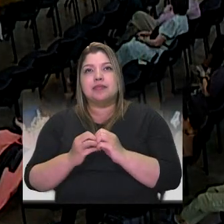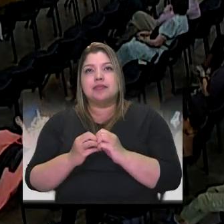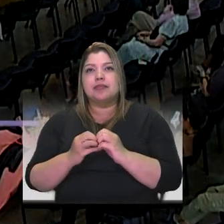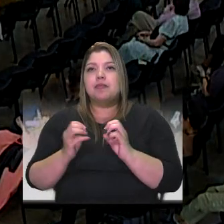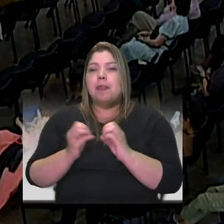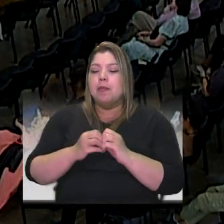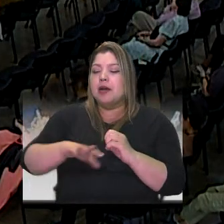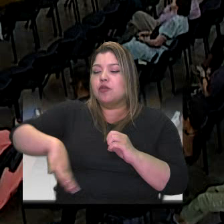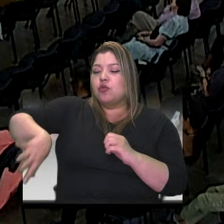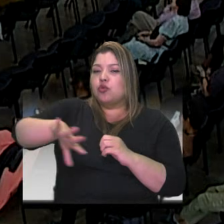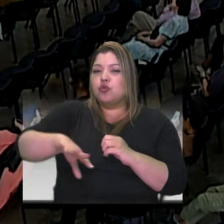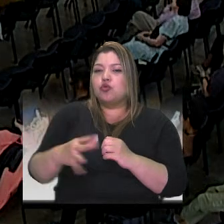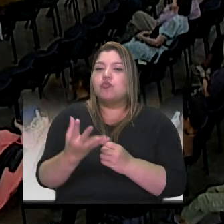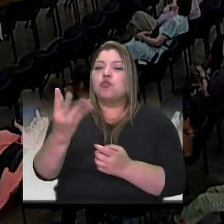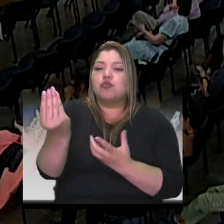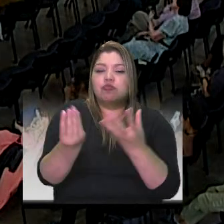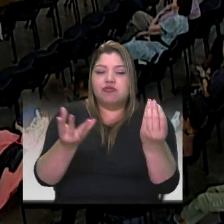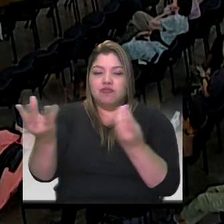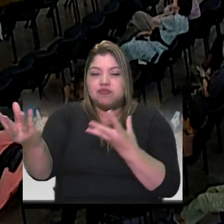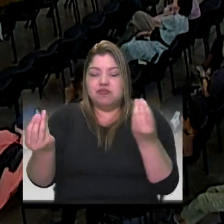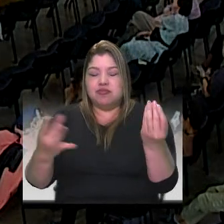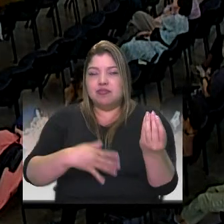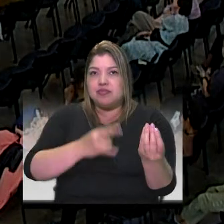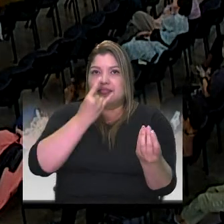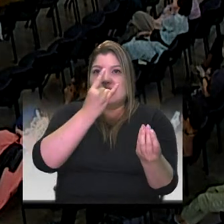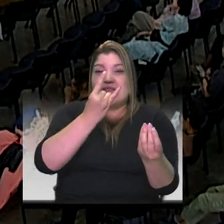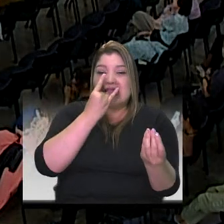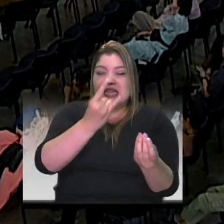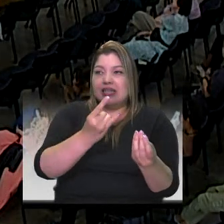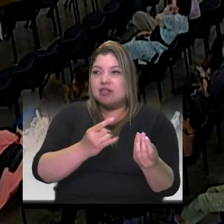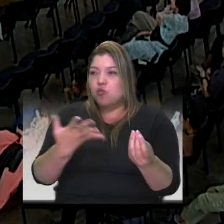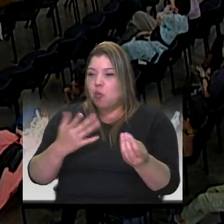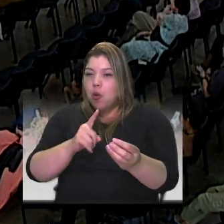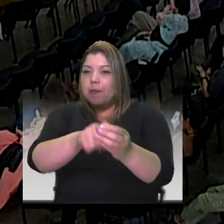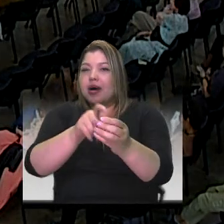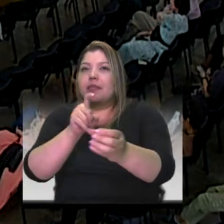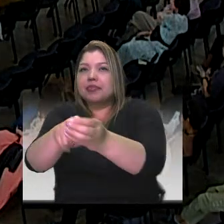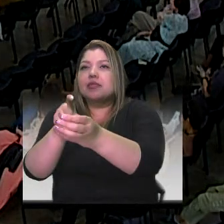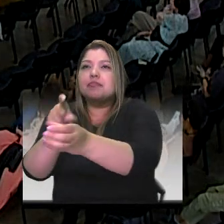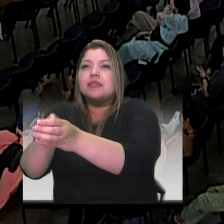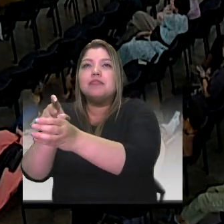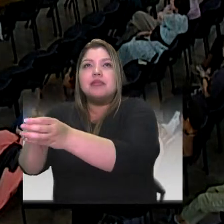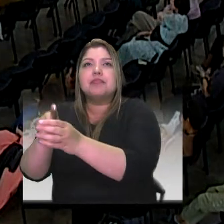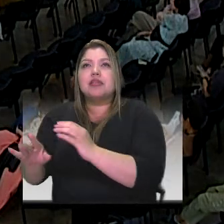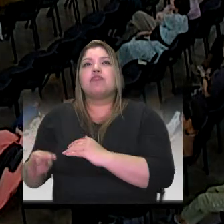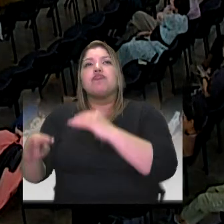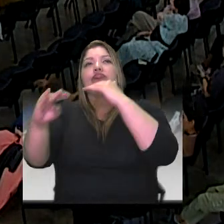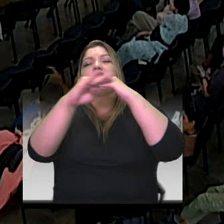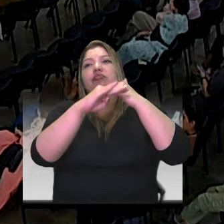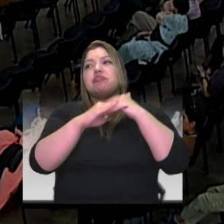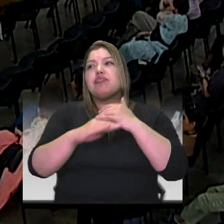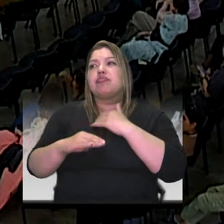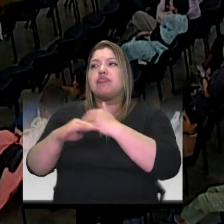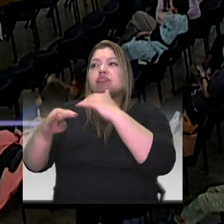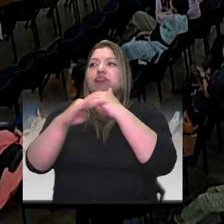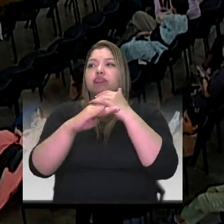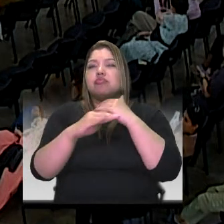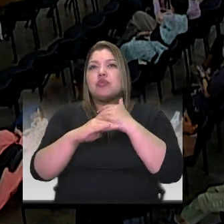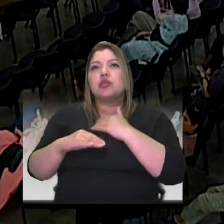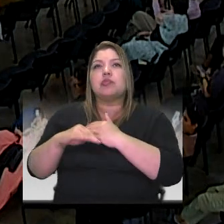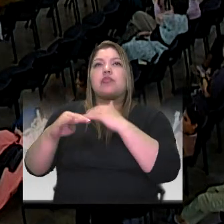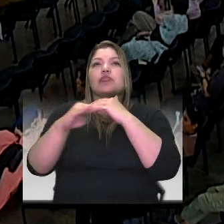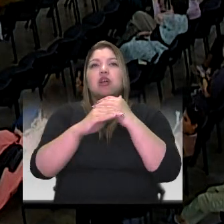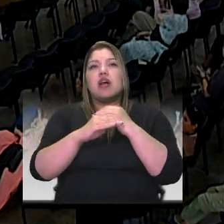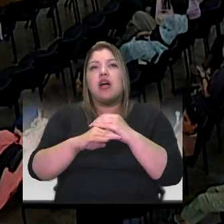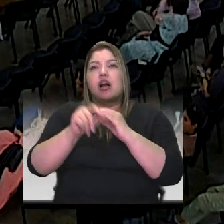nuestros grupos de interés, ese capitalismo regenerativo que llaman? Es decir, ¿cómo vinculamos de manera más equitativa a las tejedoras, a los